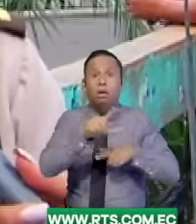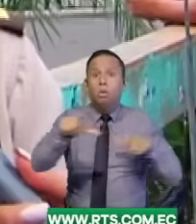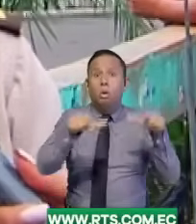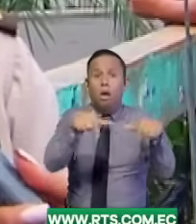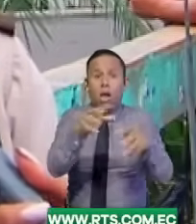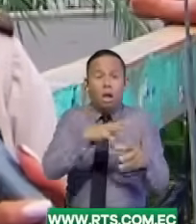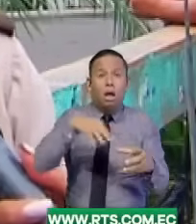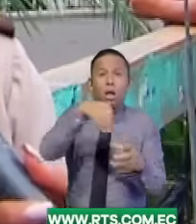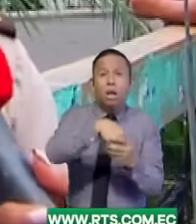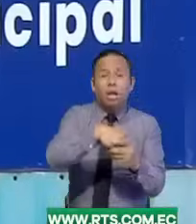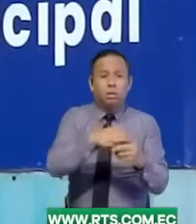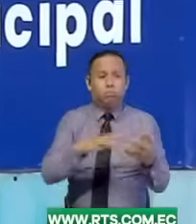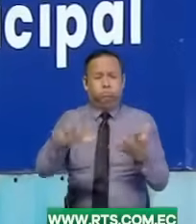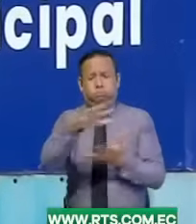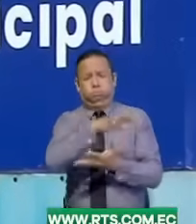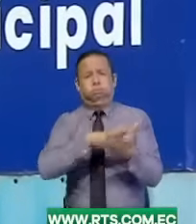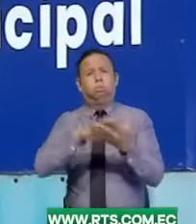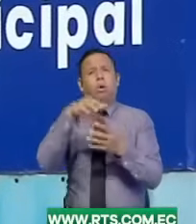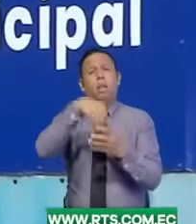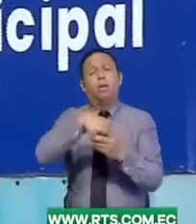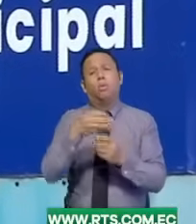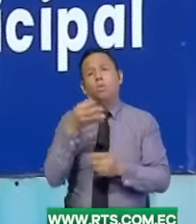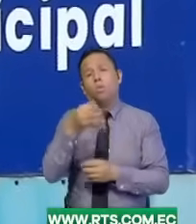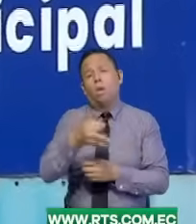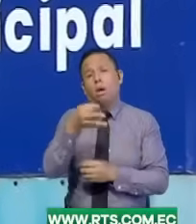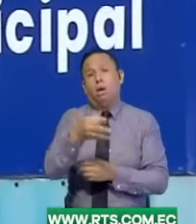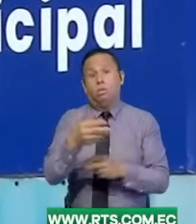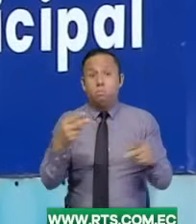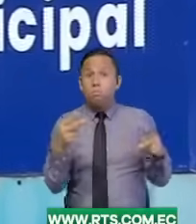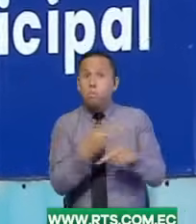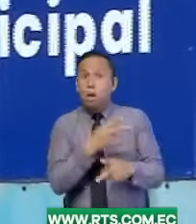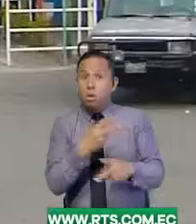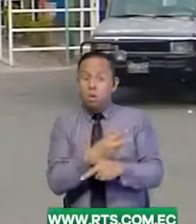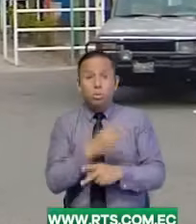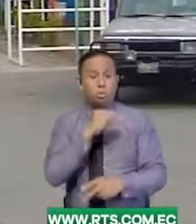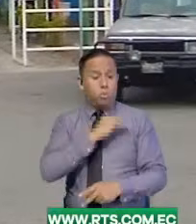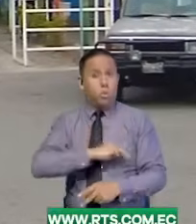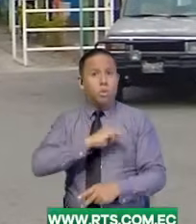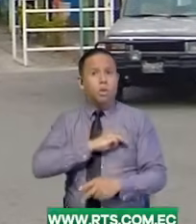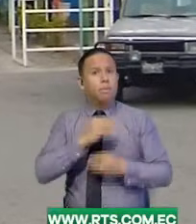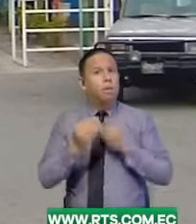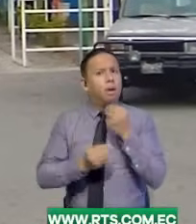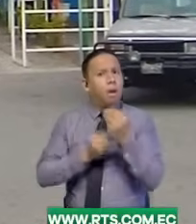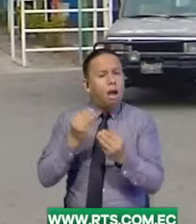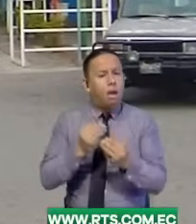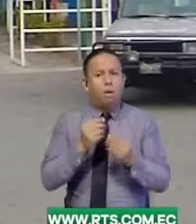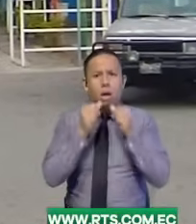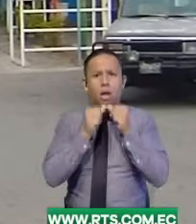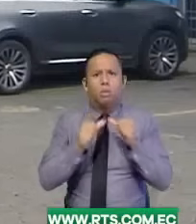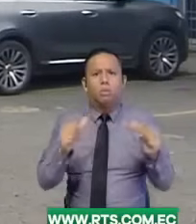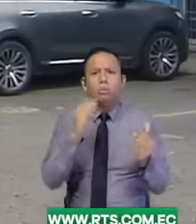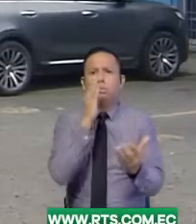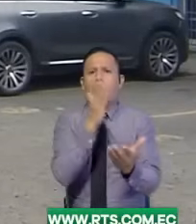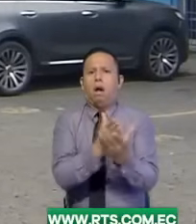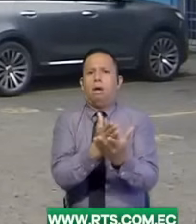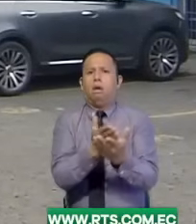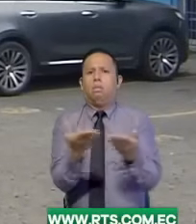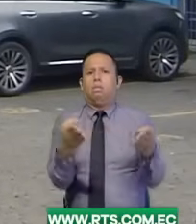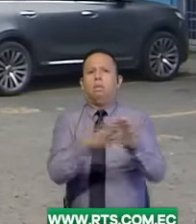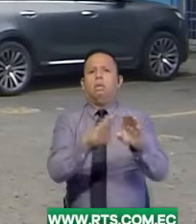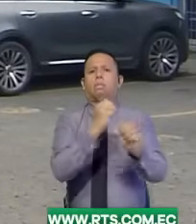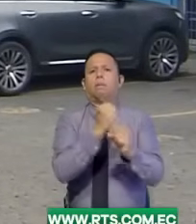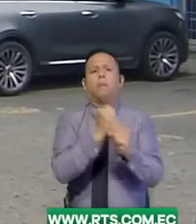de lo que es el Cantón Durán. Ante esta peligrosa situación, el municipio de Durán anunció que se suspendió la jornada presencial a